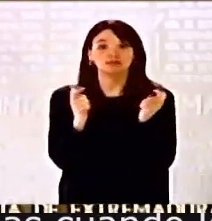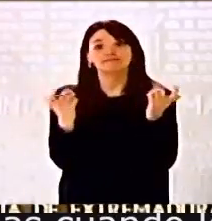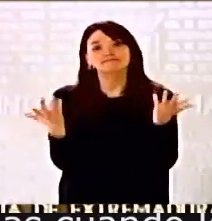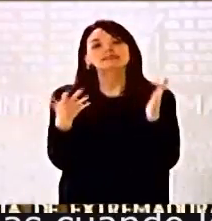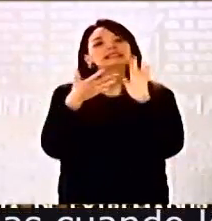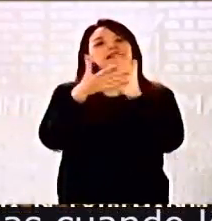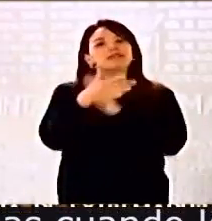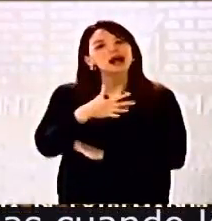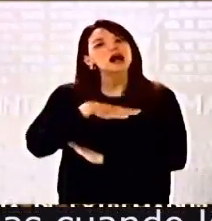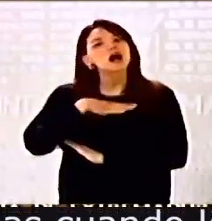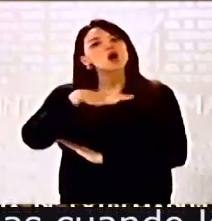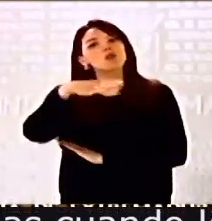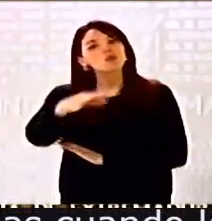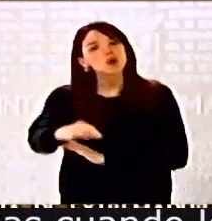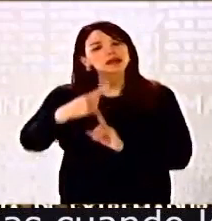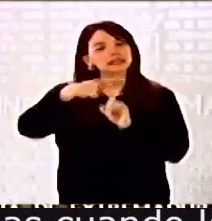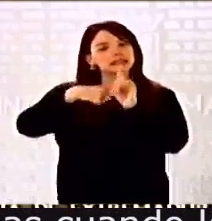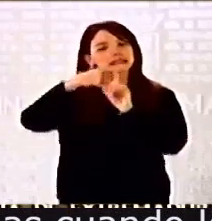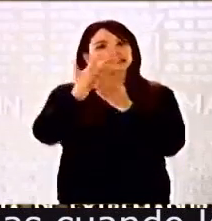un poquito el grado de error.